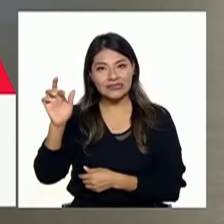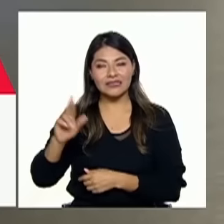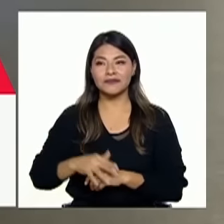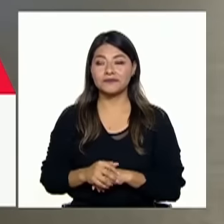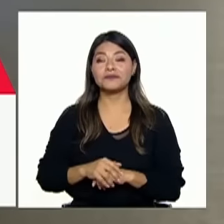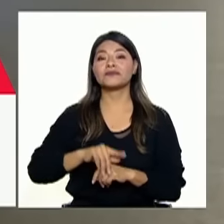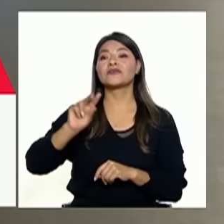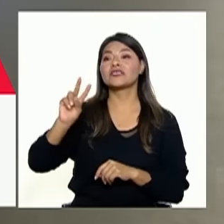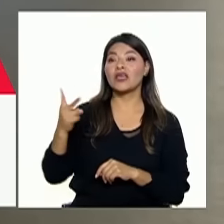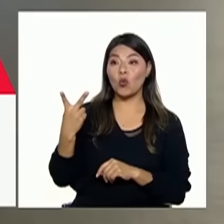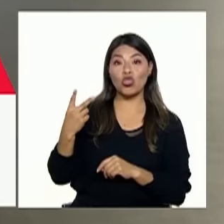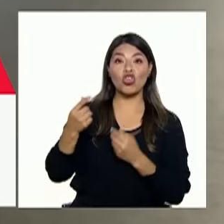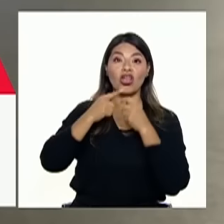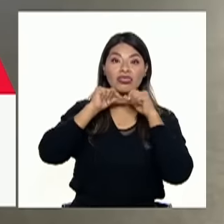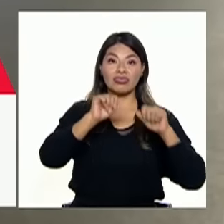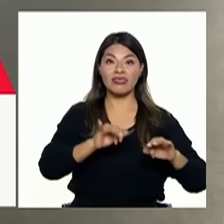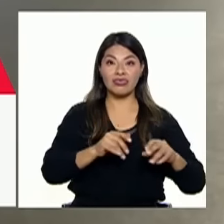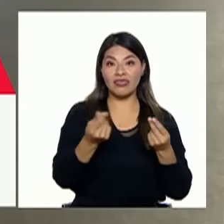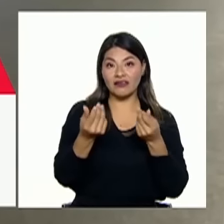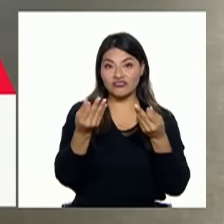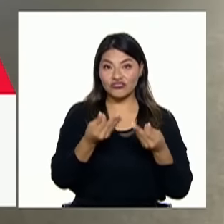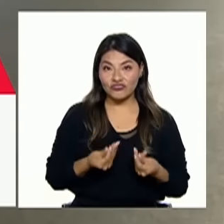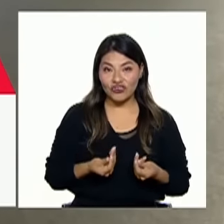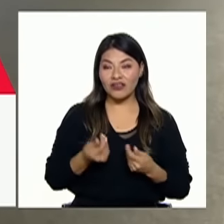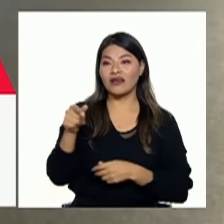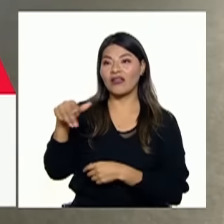Protesorero, el señor José Ricardo Alemán Sayán.